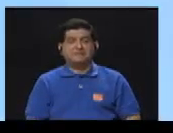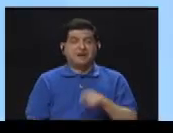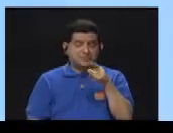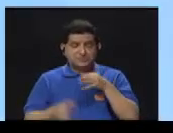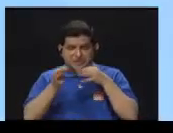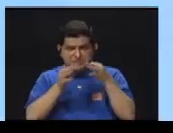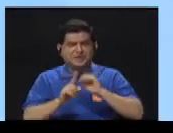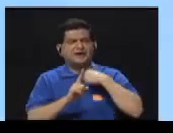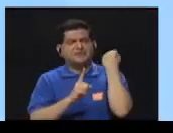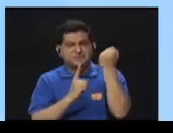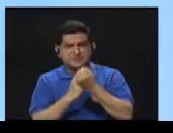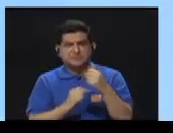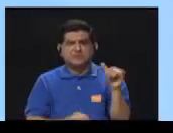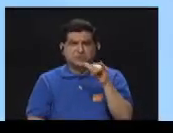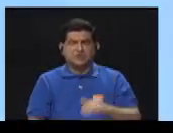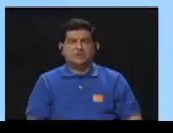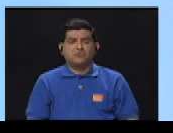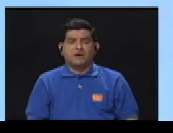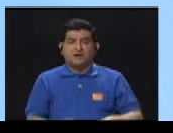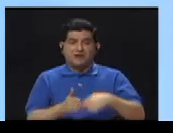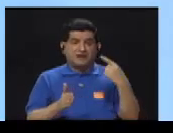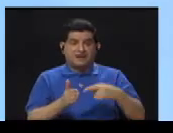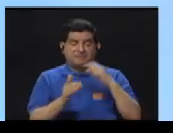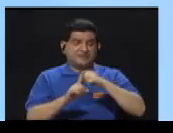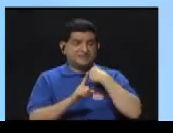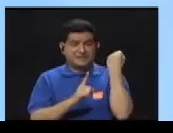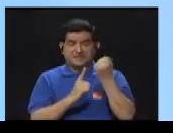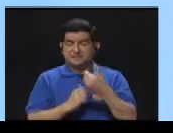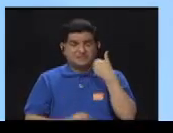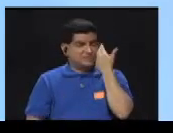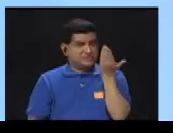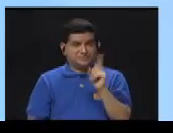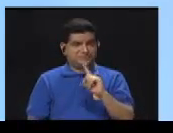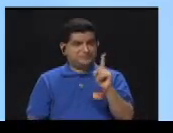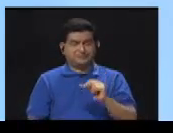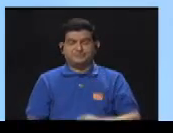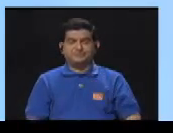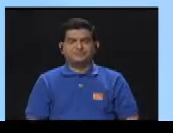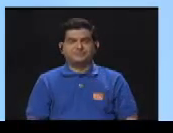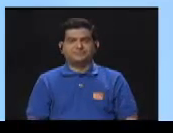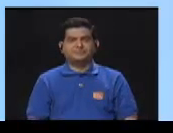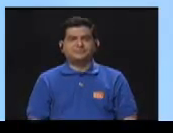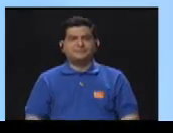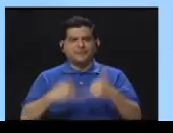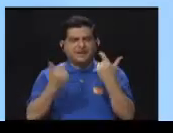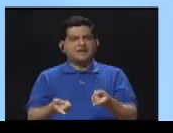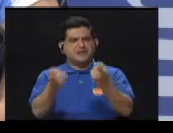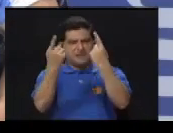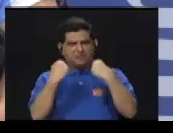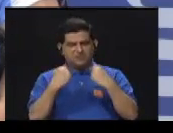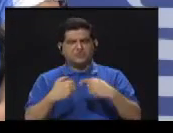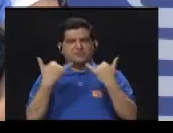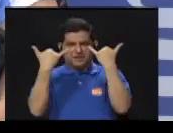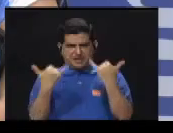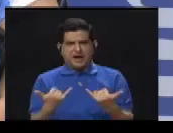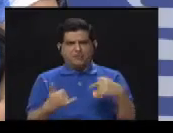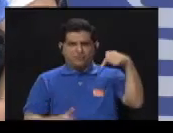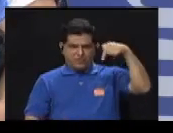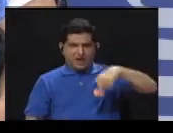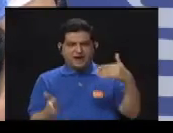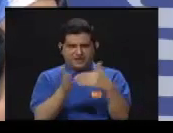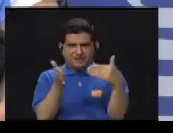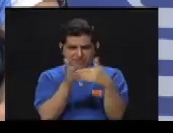contaban cómo estaba la situación, porque también la situación allá no era tan fácil. Claro. Y una vez que volviste, Héctor,